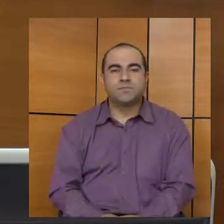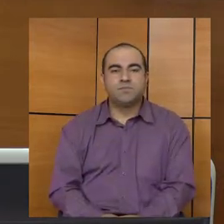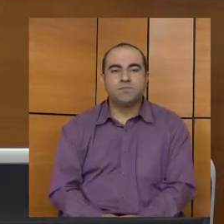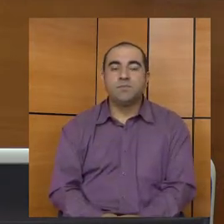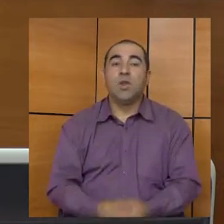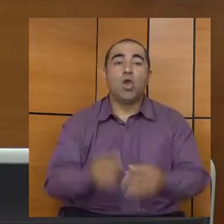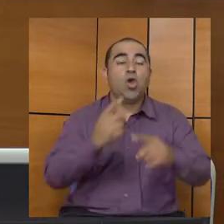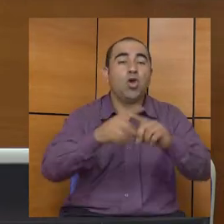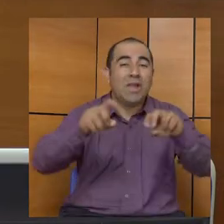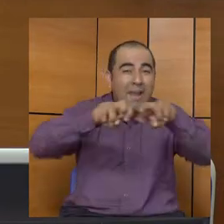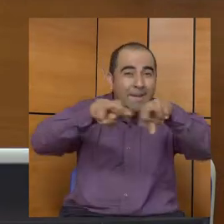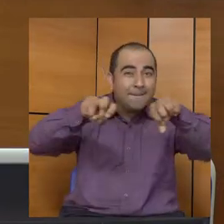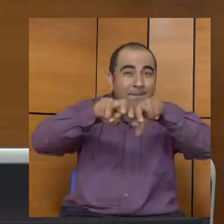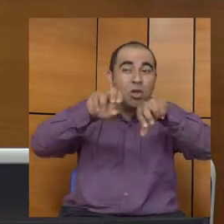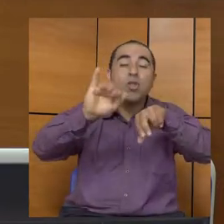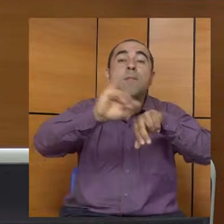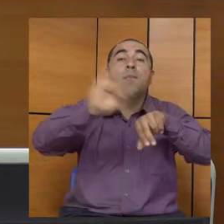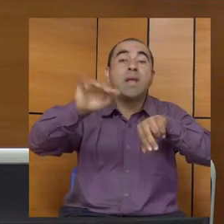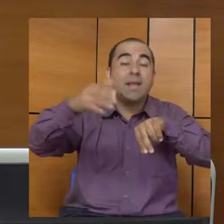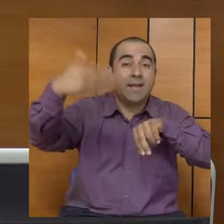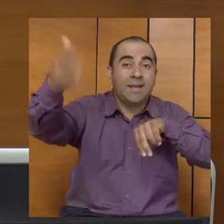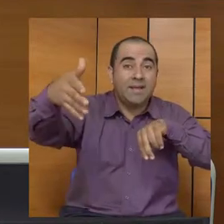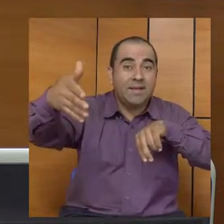En otra investigación posterior,